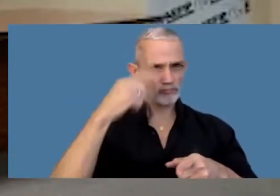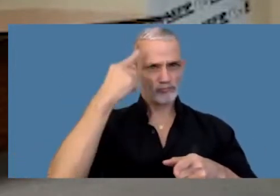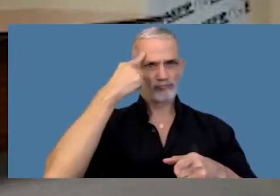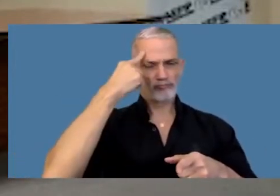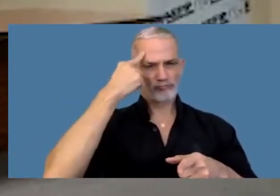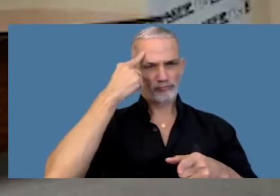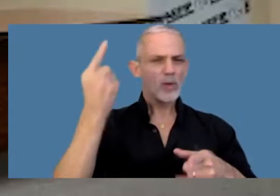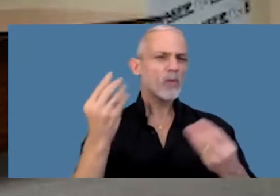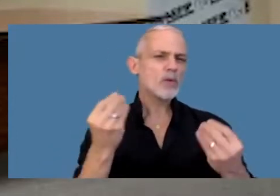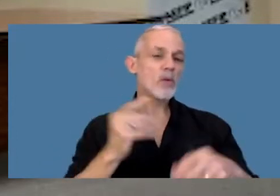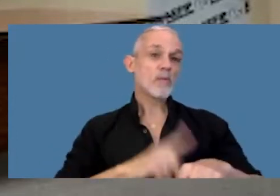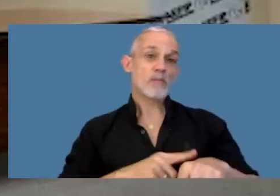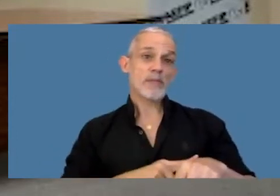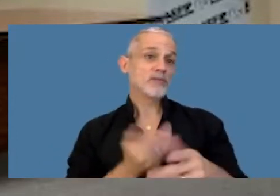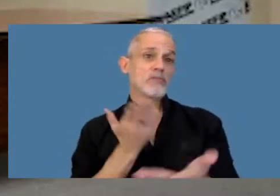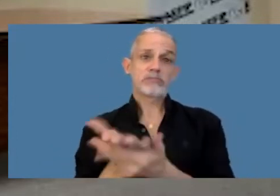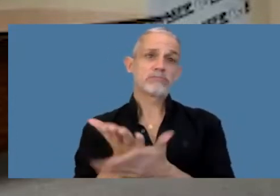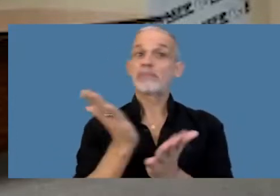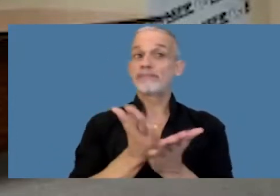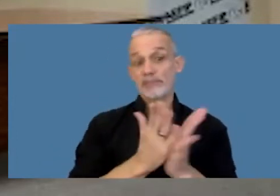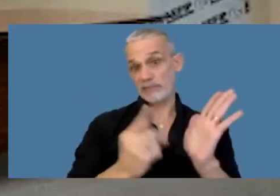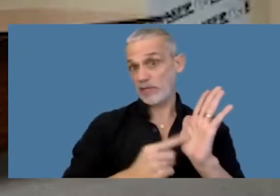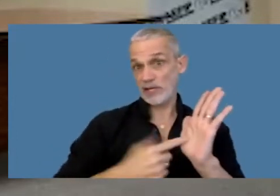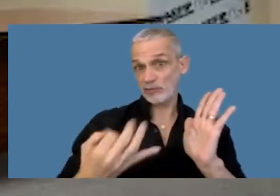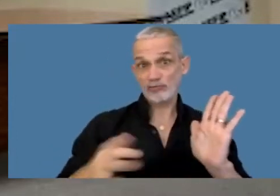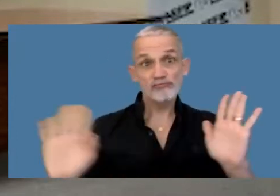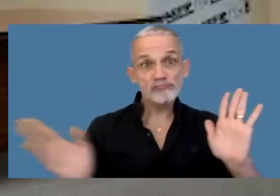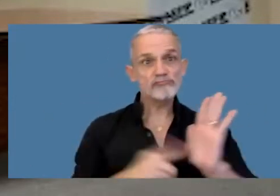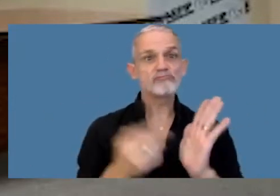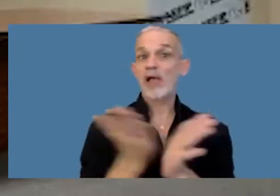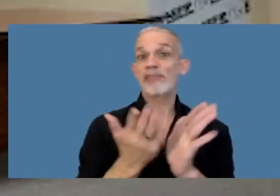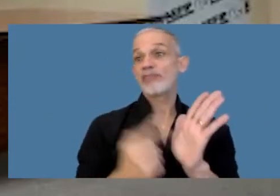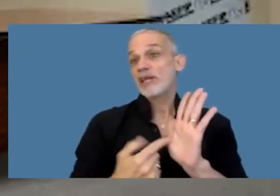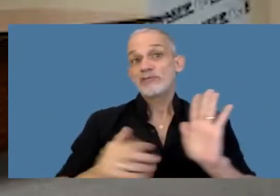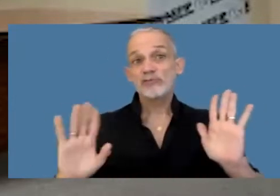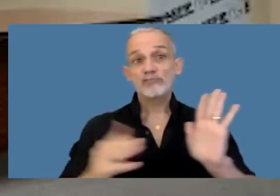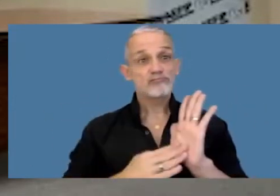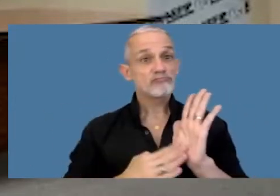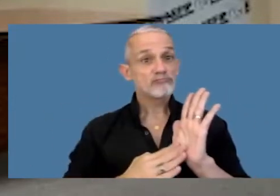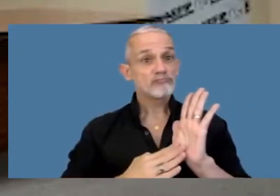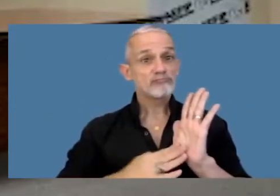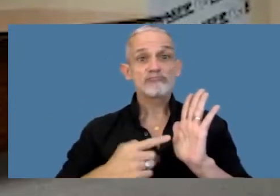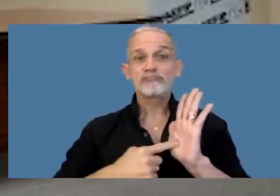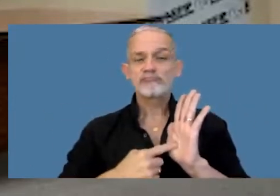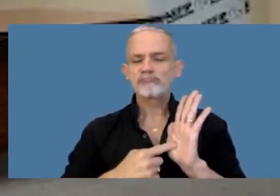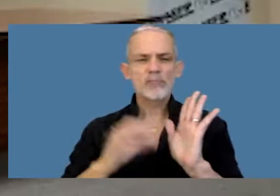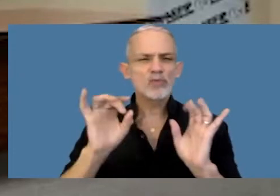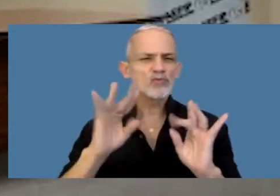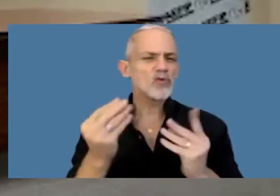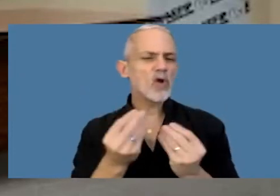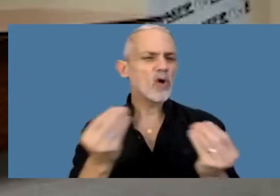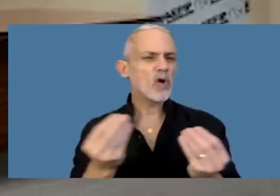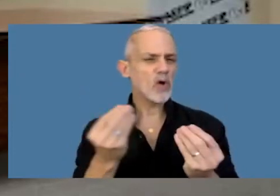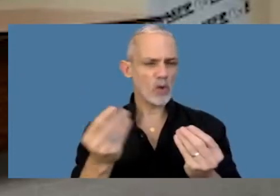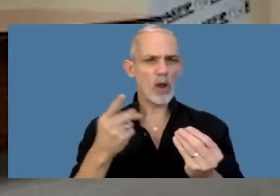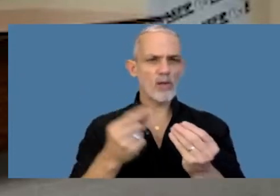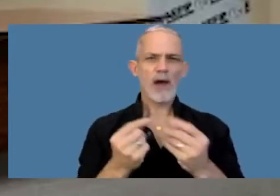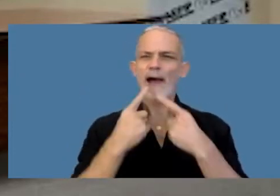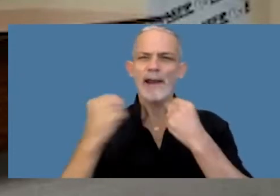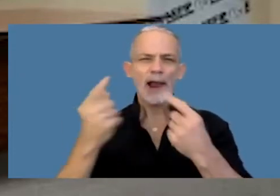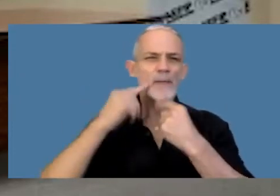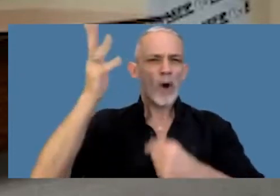la hora de exigir derechos. Porque a la hora de exigir derechos, obviamente que no es solamente hacer un reclamo